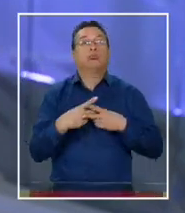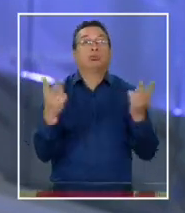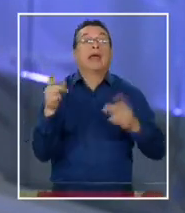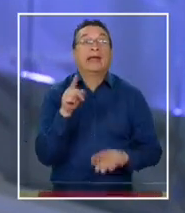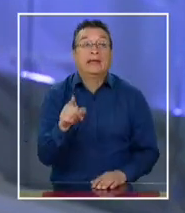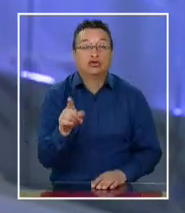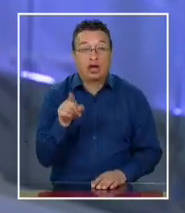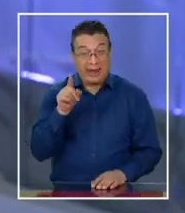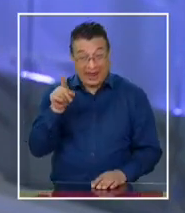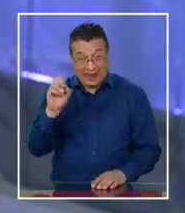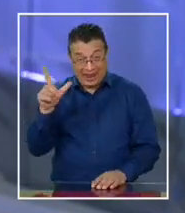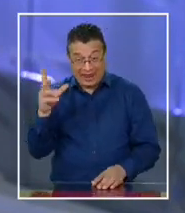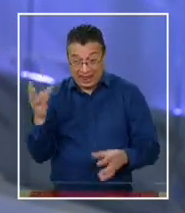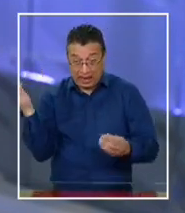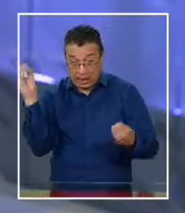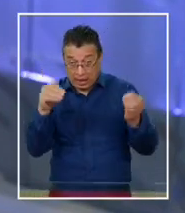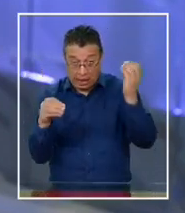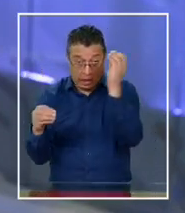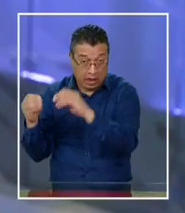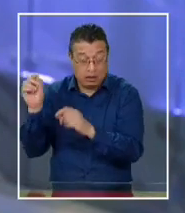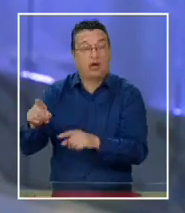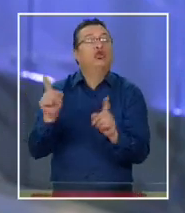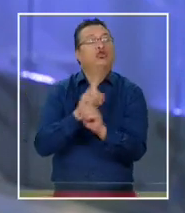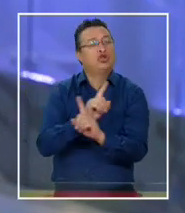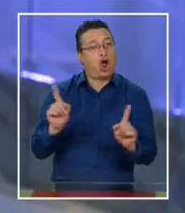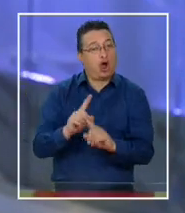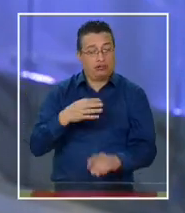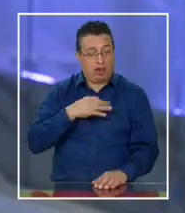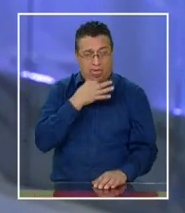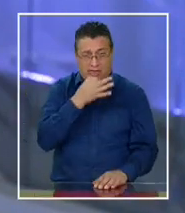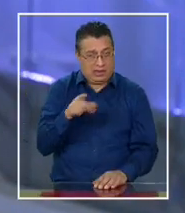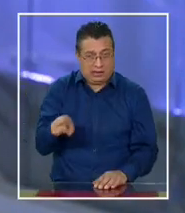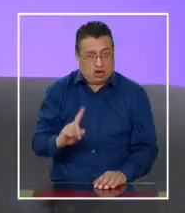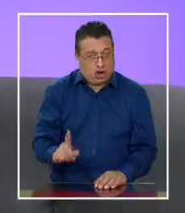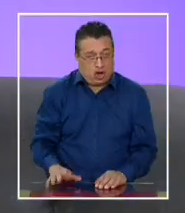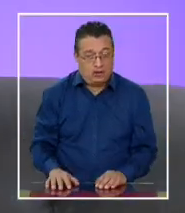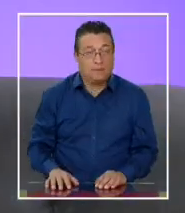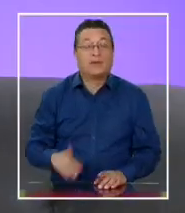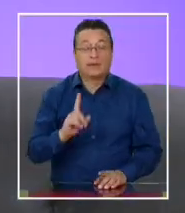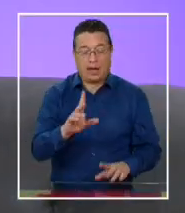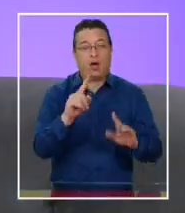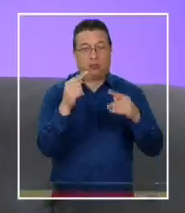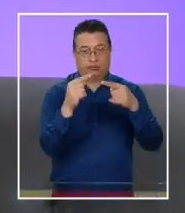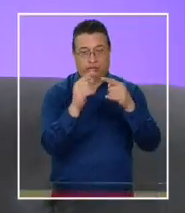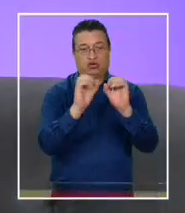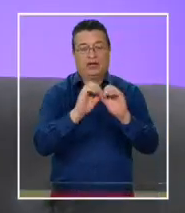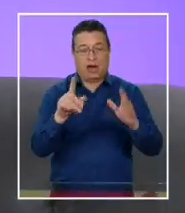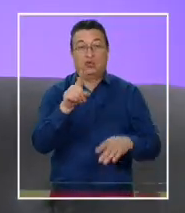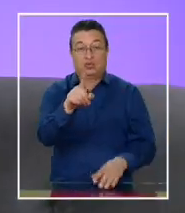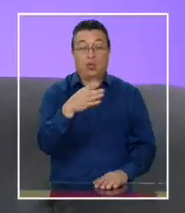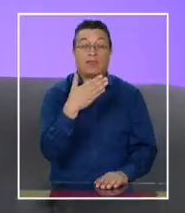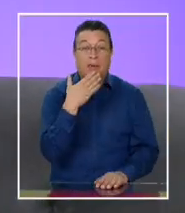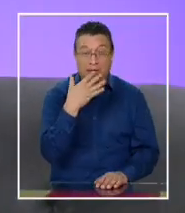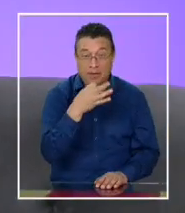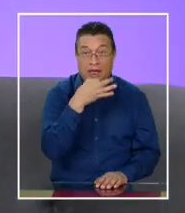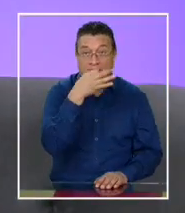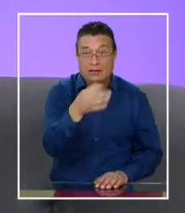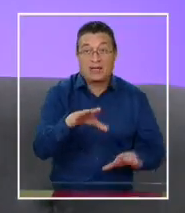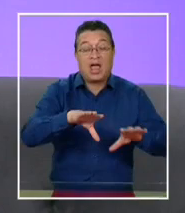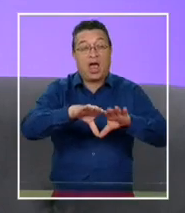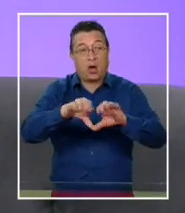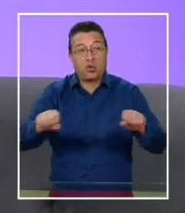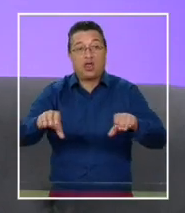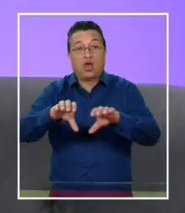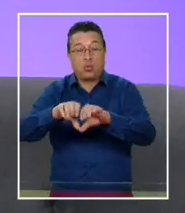decir no que él lo armó o que él fue el gran artífice No nada de eso ya aclarado ese punto usted también habló de acuerdos